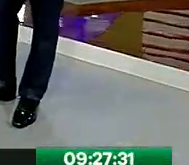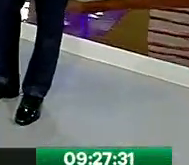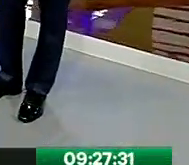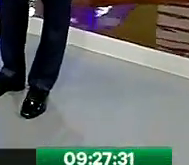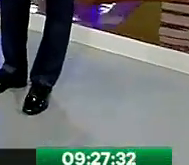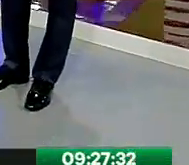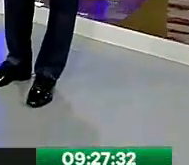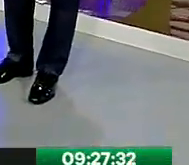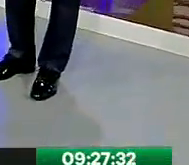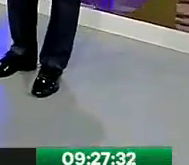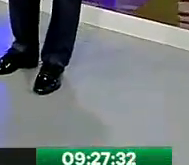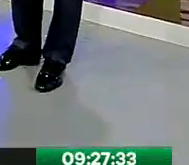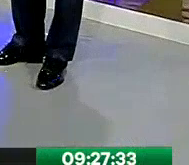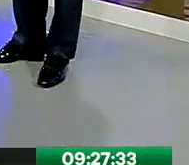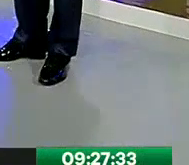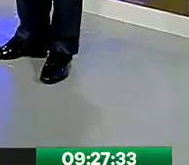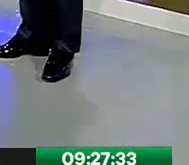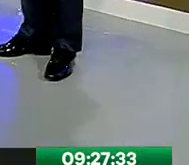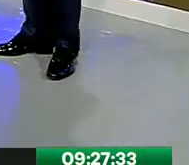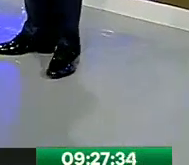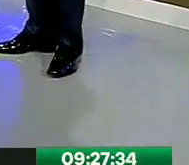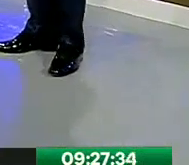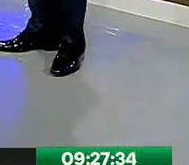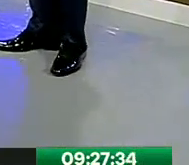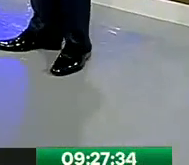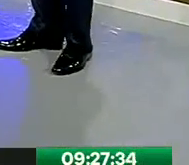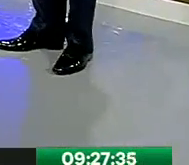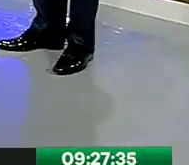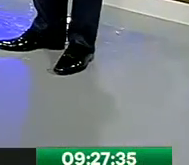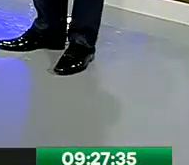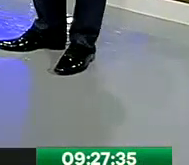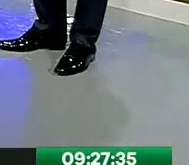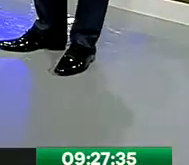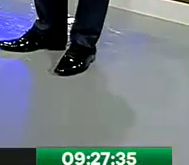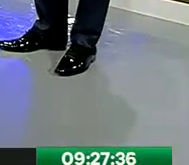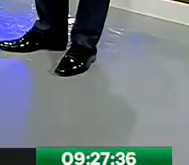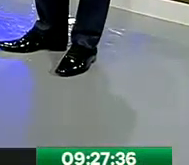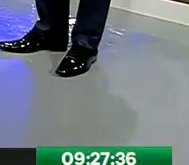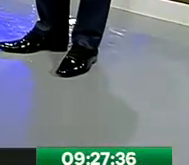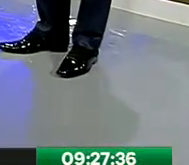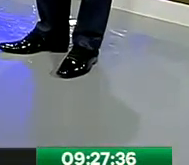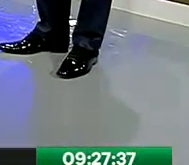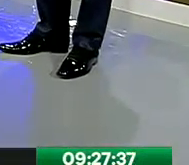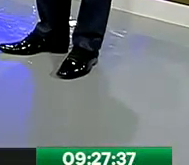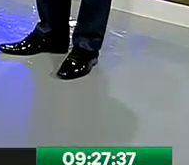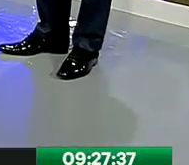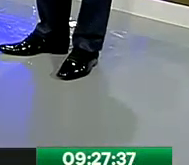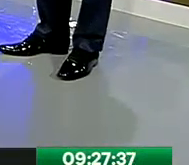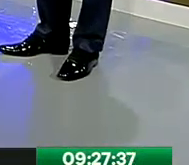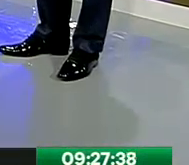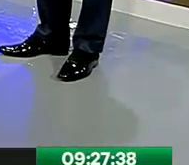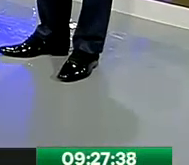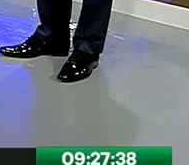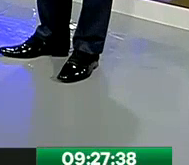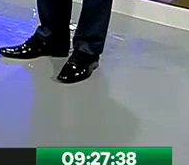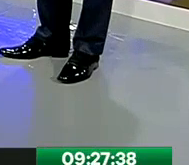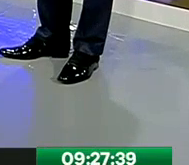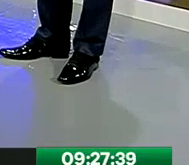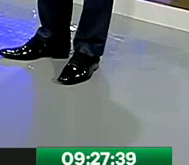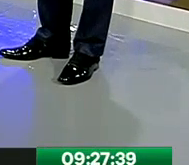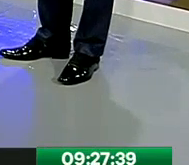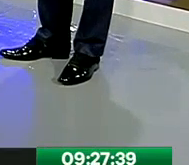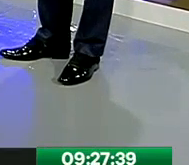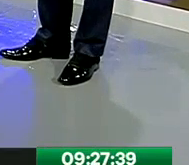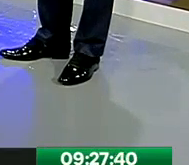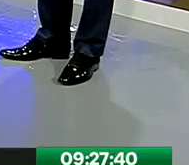José Luis Arias. Arévalo listo para leer todas las denuncias que ustedes